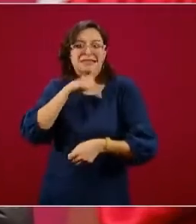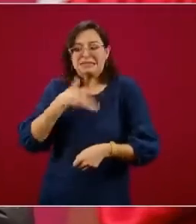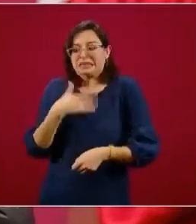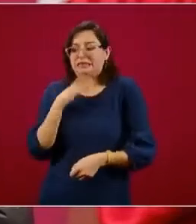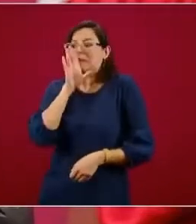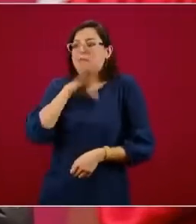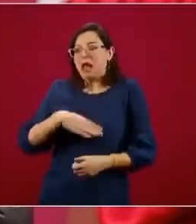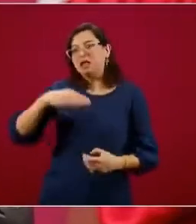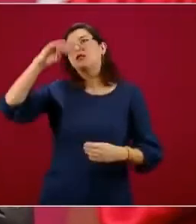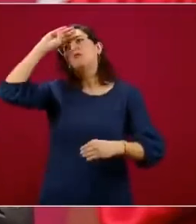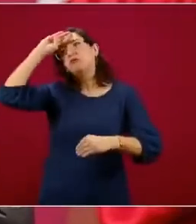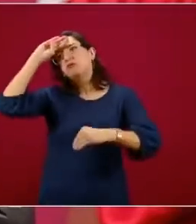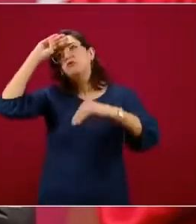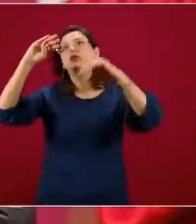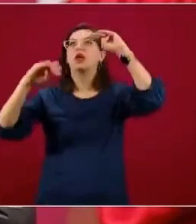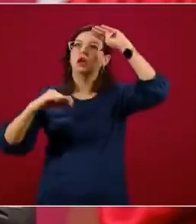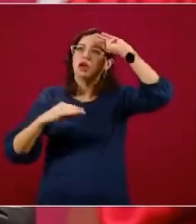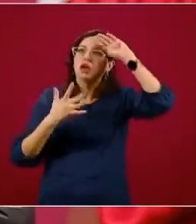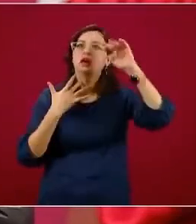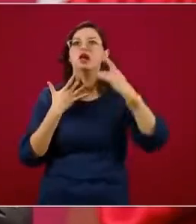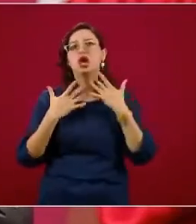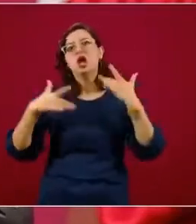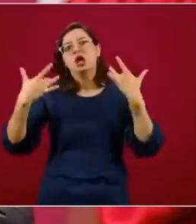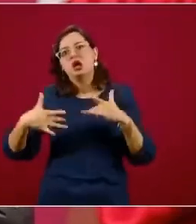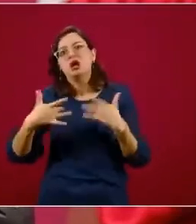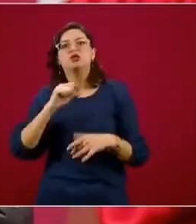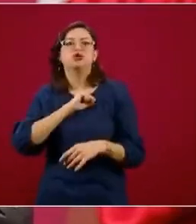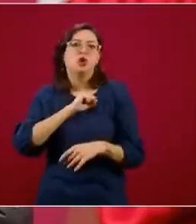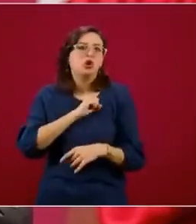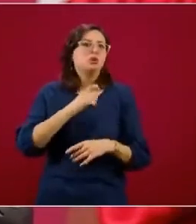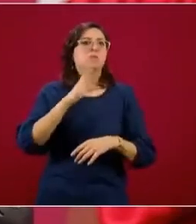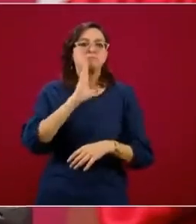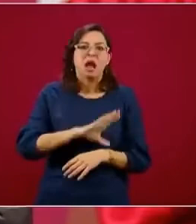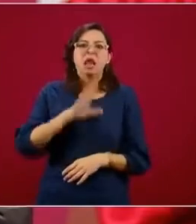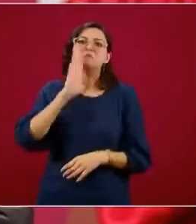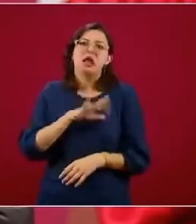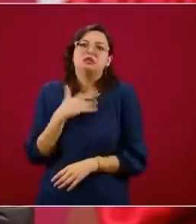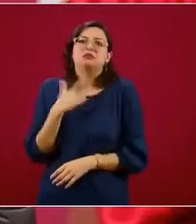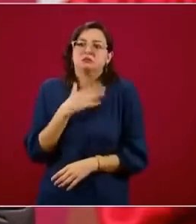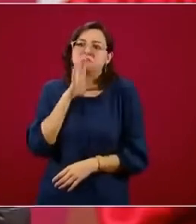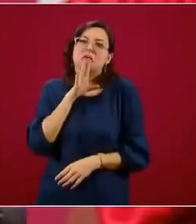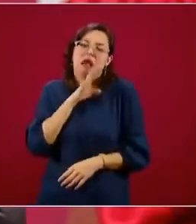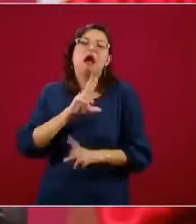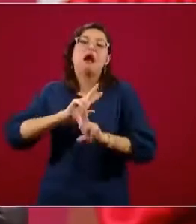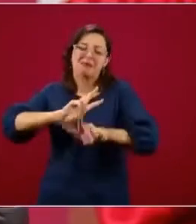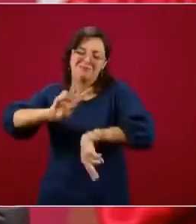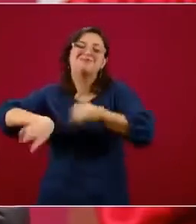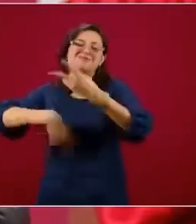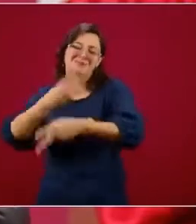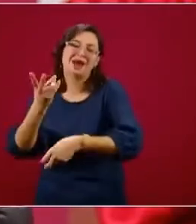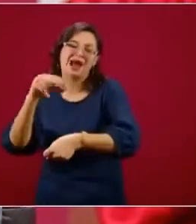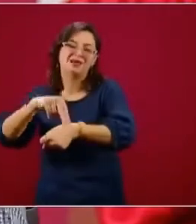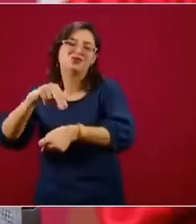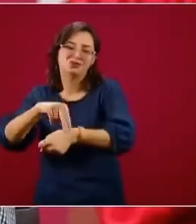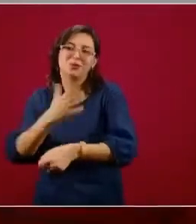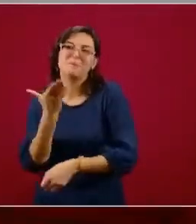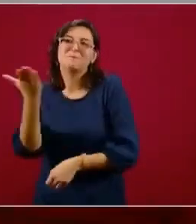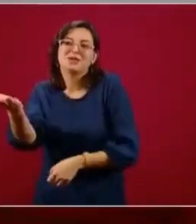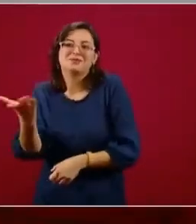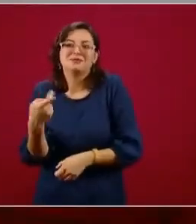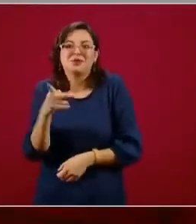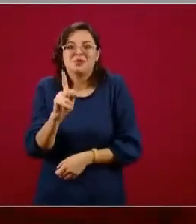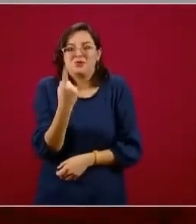de malestar, y si estos síntomas se incrementan o molestan a la persona, esto lo lleva precisamente a demandar. Entonces, una